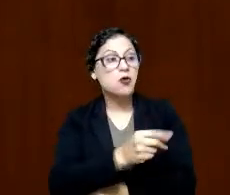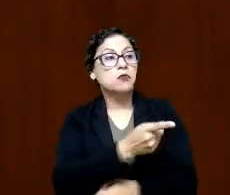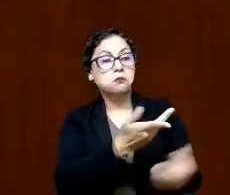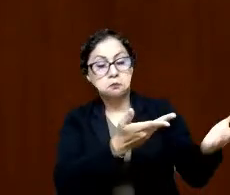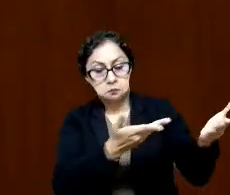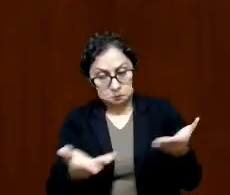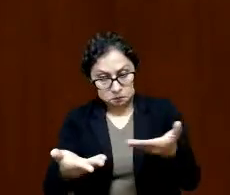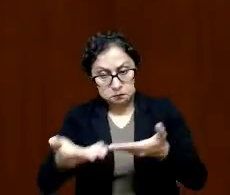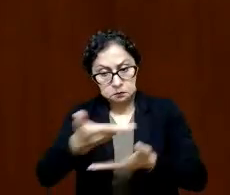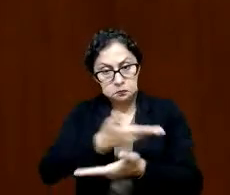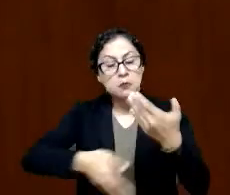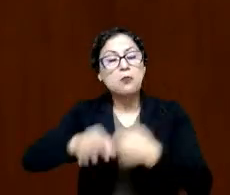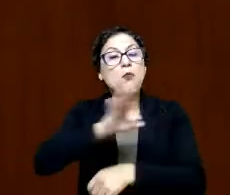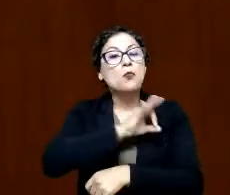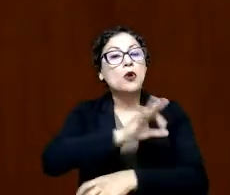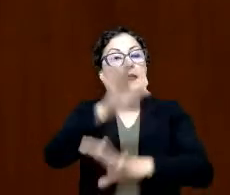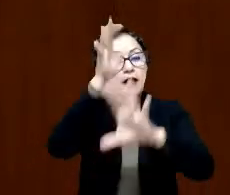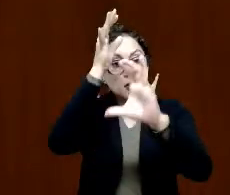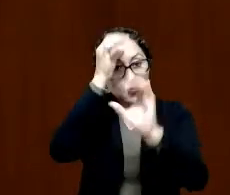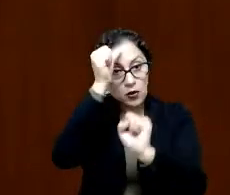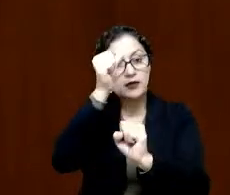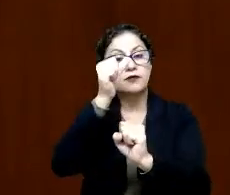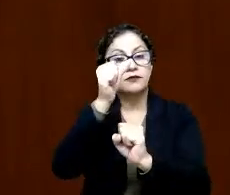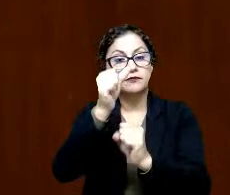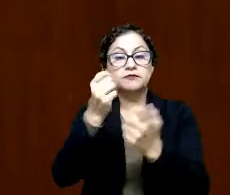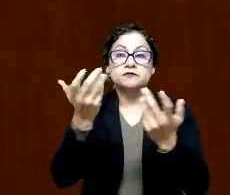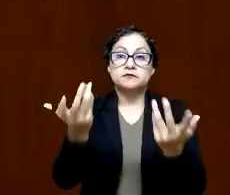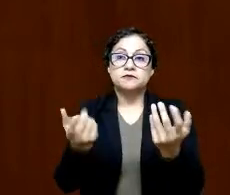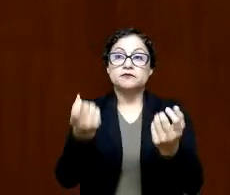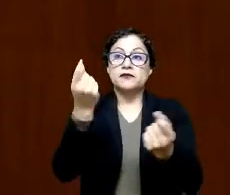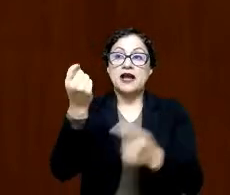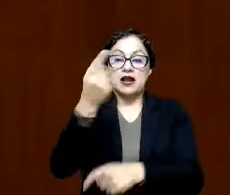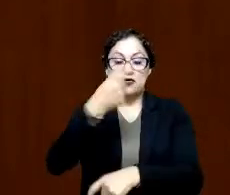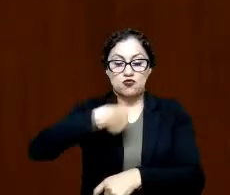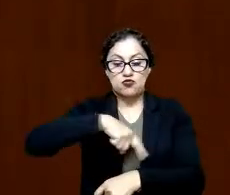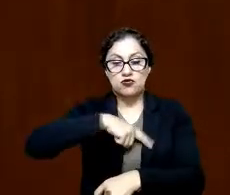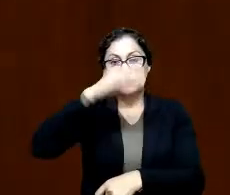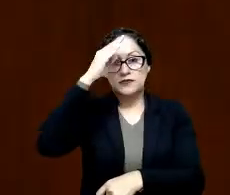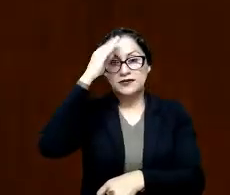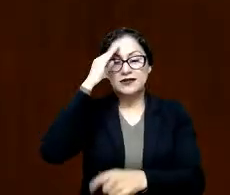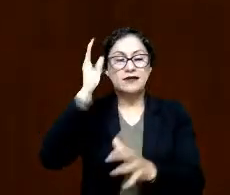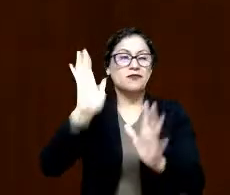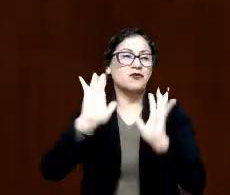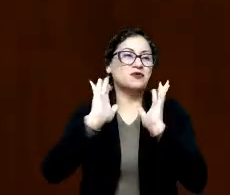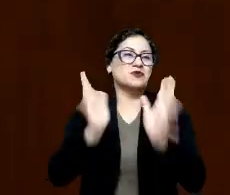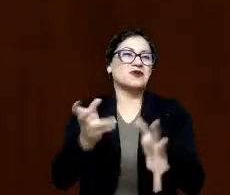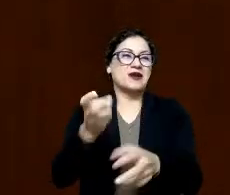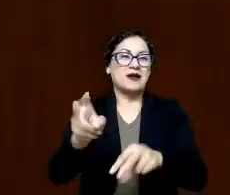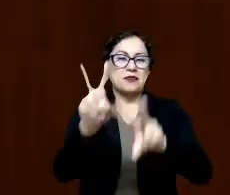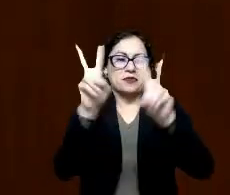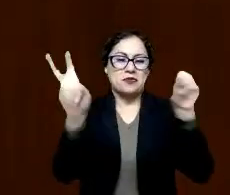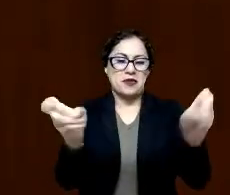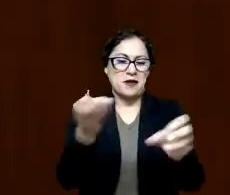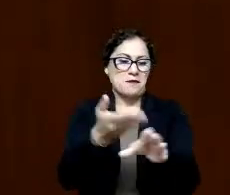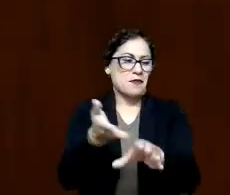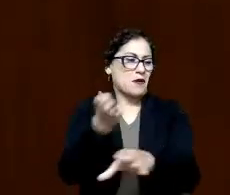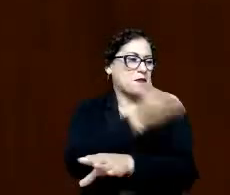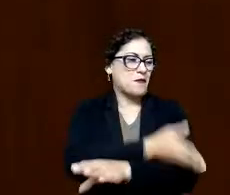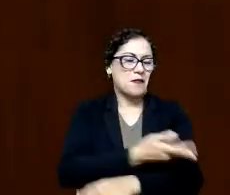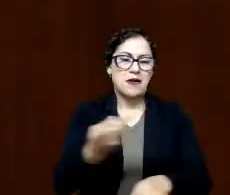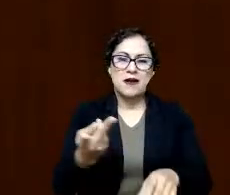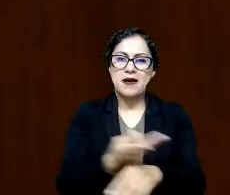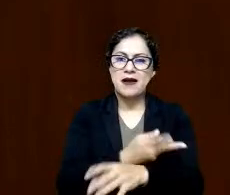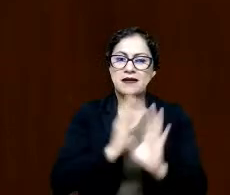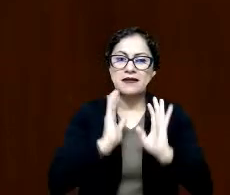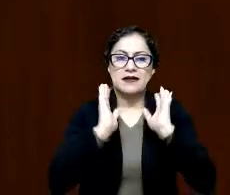A pesar de que algunos creemos que esto es una lucha ya del pasado, el debate jurídico legislativo está